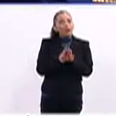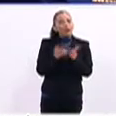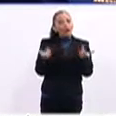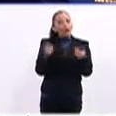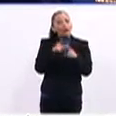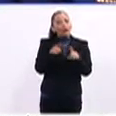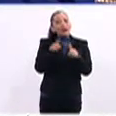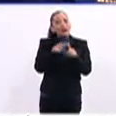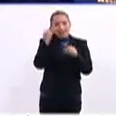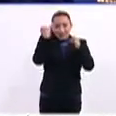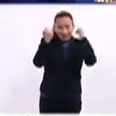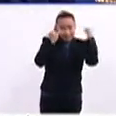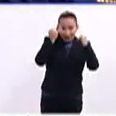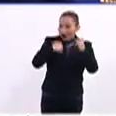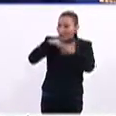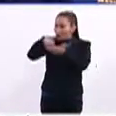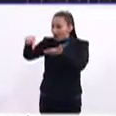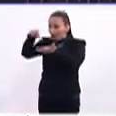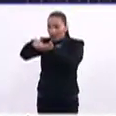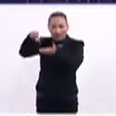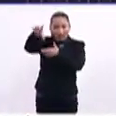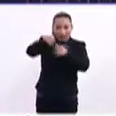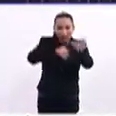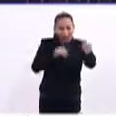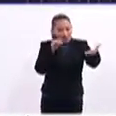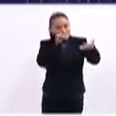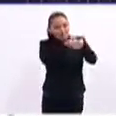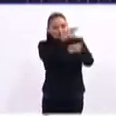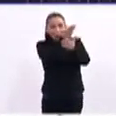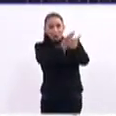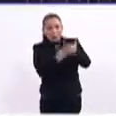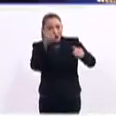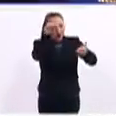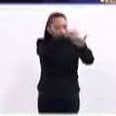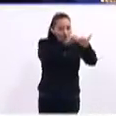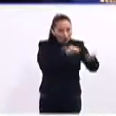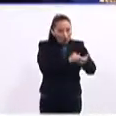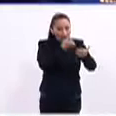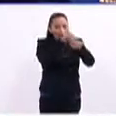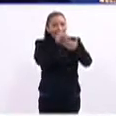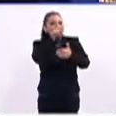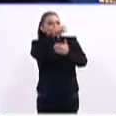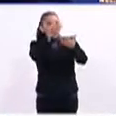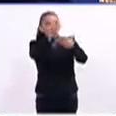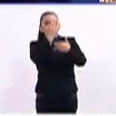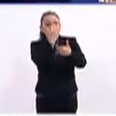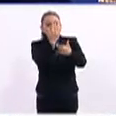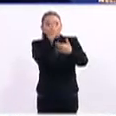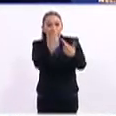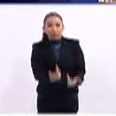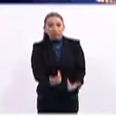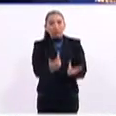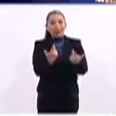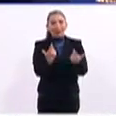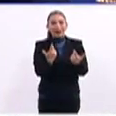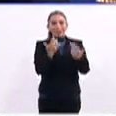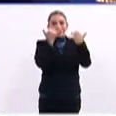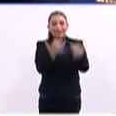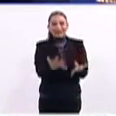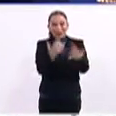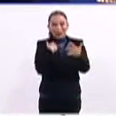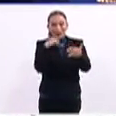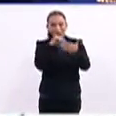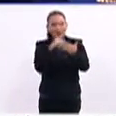serie de actos frenéticos de ir comprando cosas y agregándoselas al lienzo, hasta que a veces el lienzo ya no resistía y se rompía.